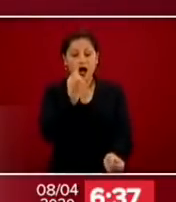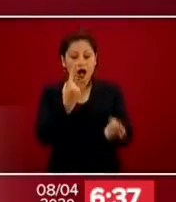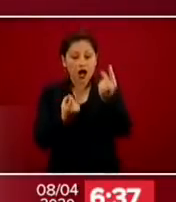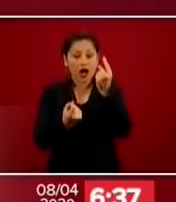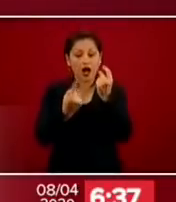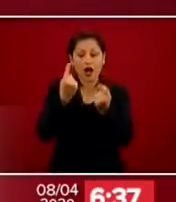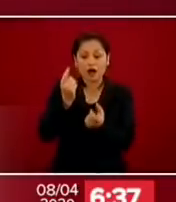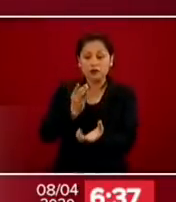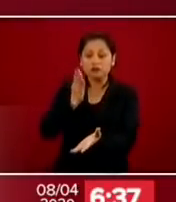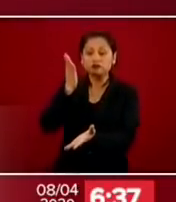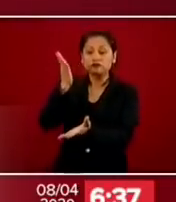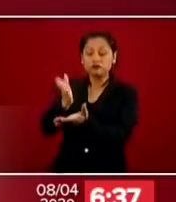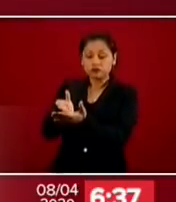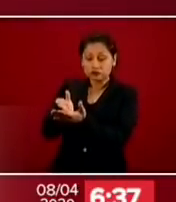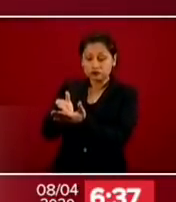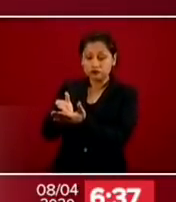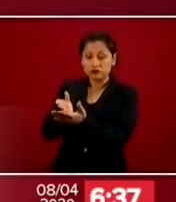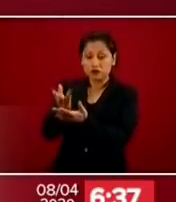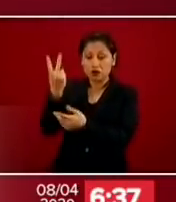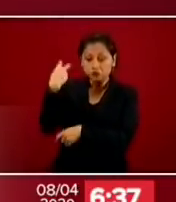un llamado